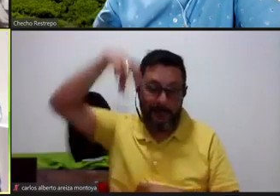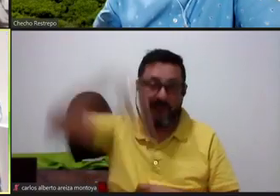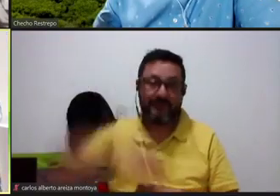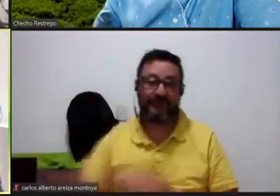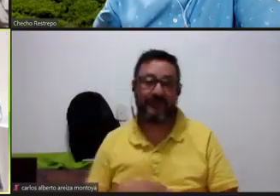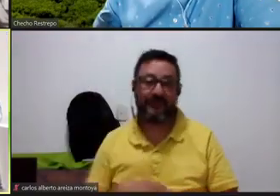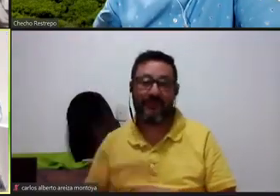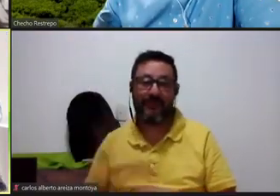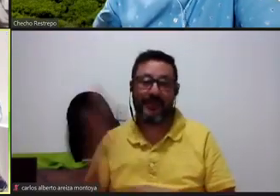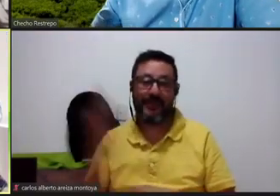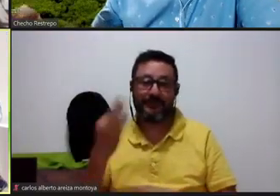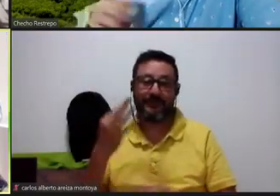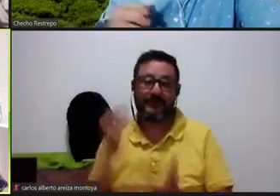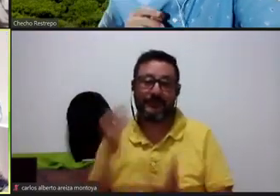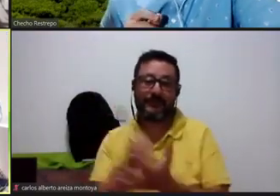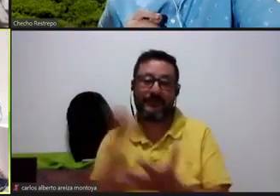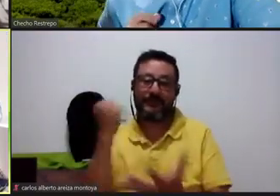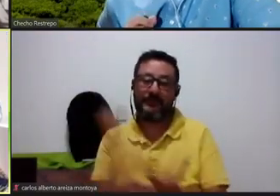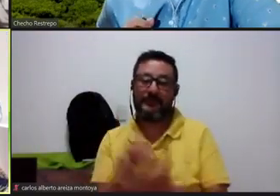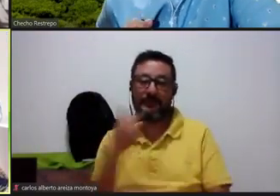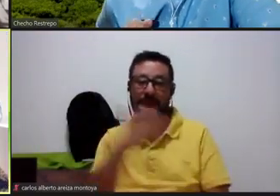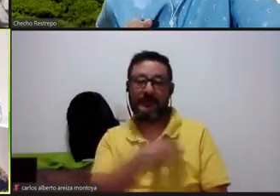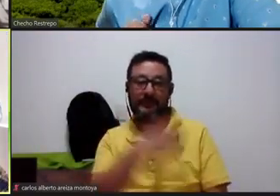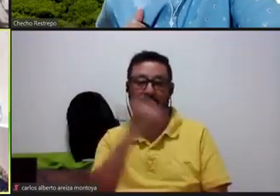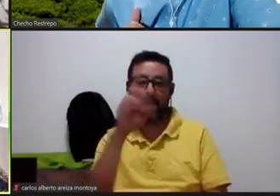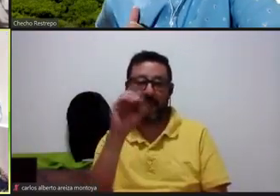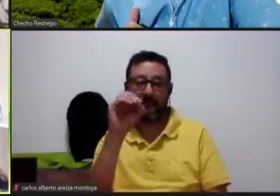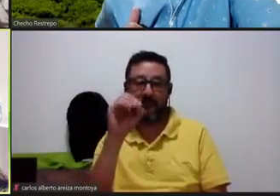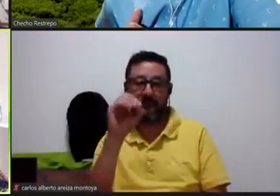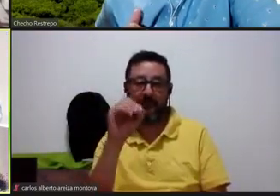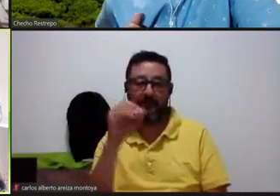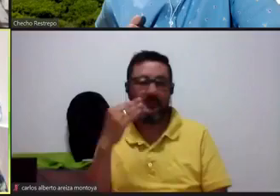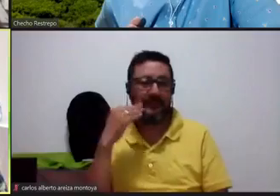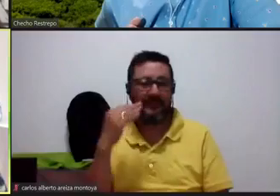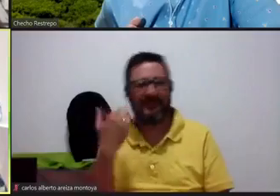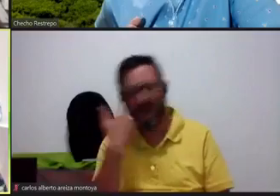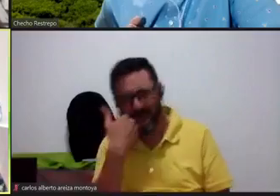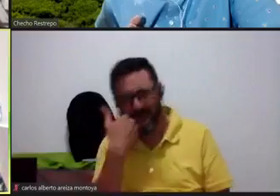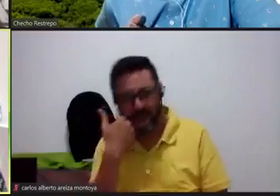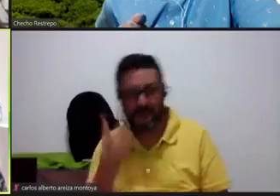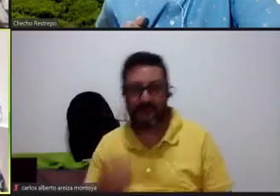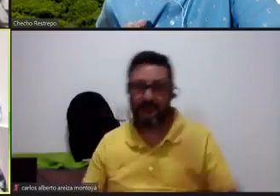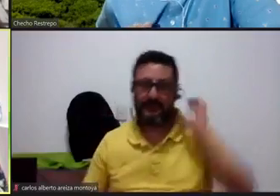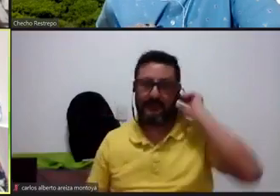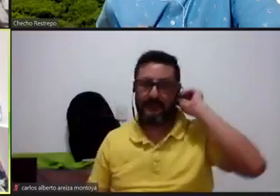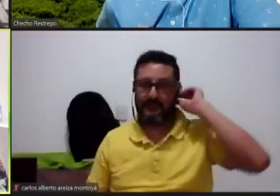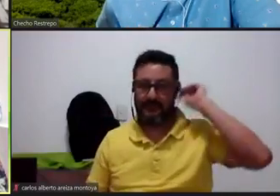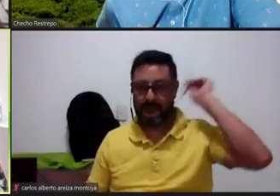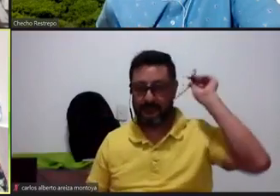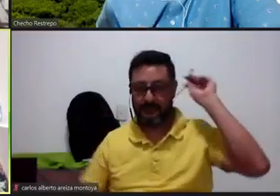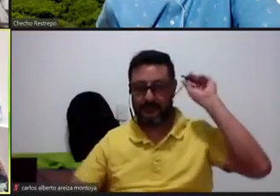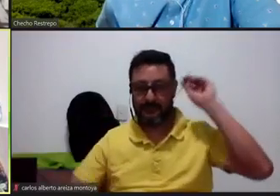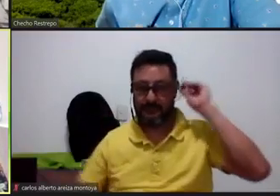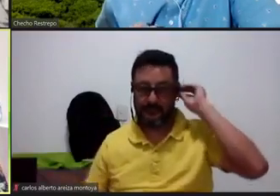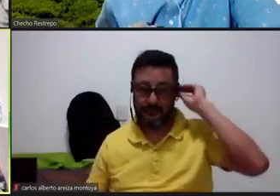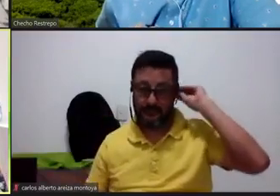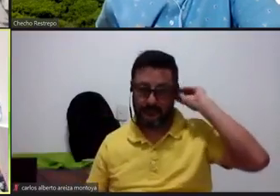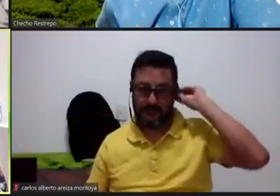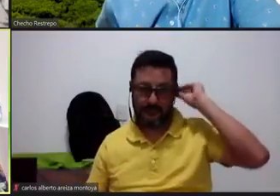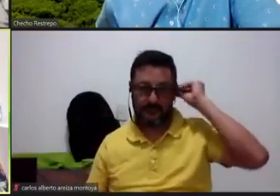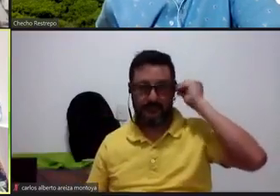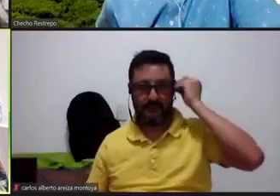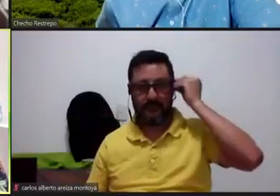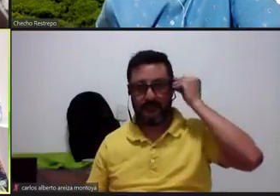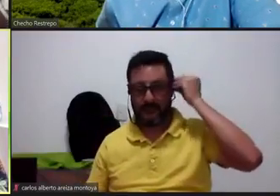siempre terminar con una artrosis o terminar con alguna discapacidad, porque no necesariamente tiene que ser